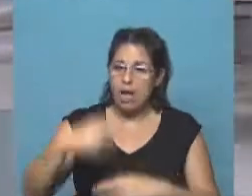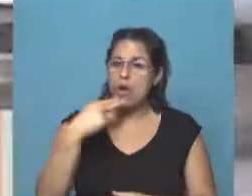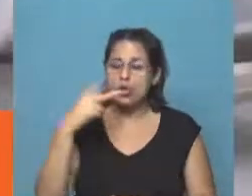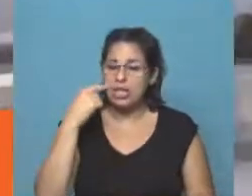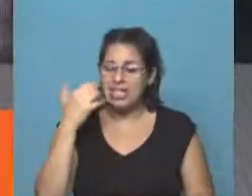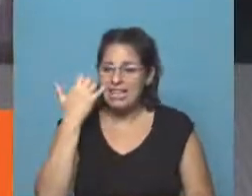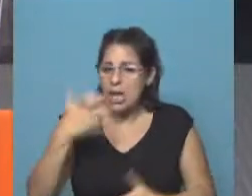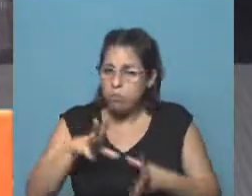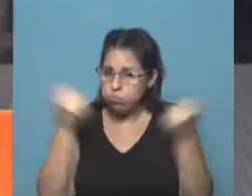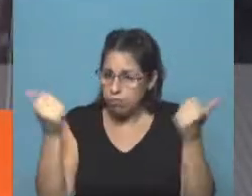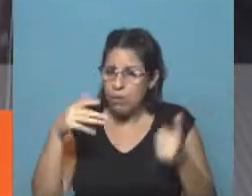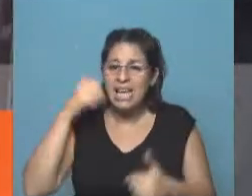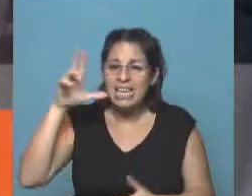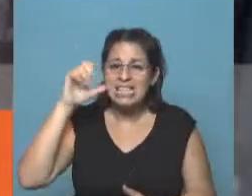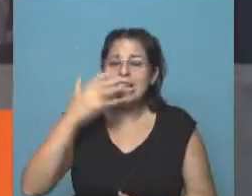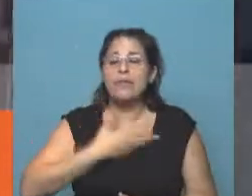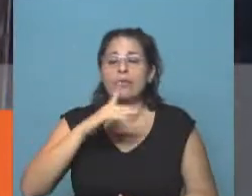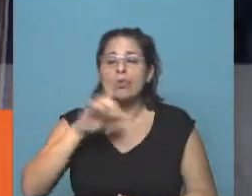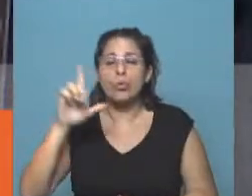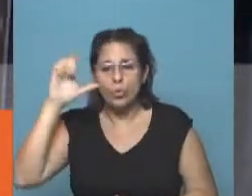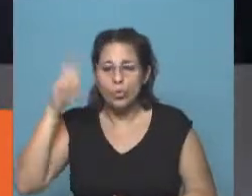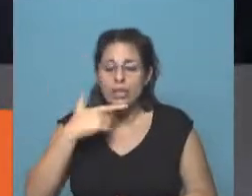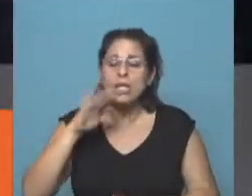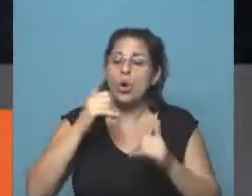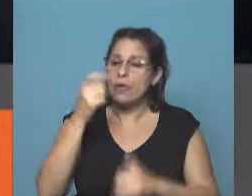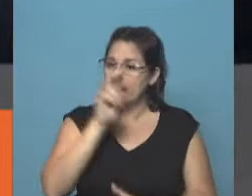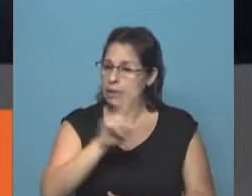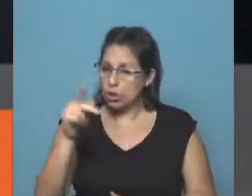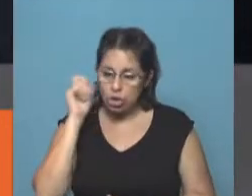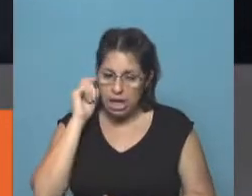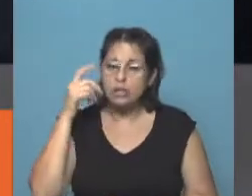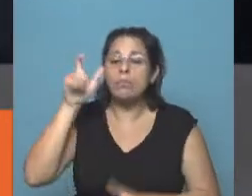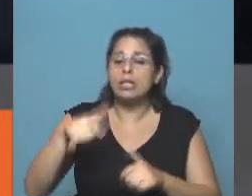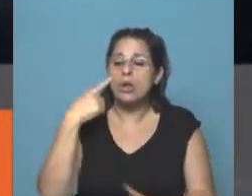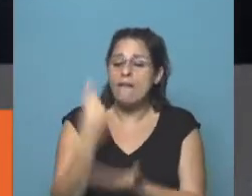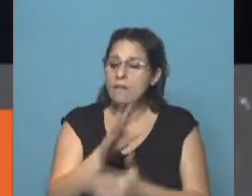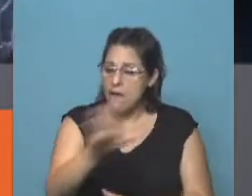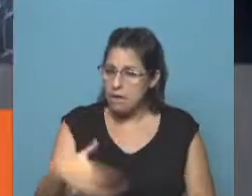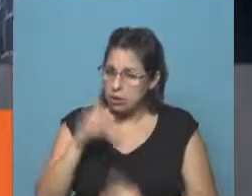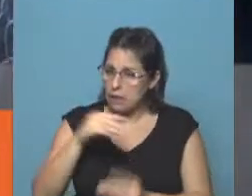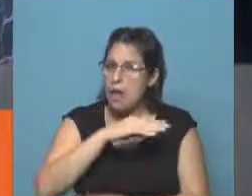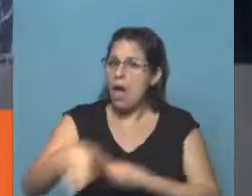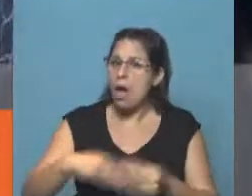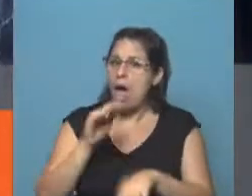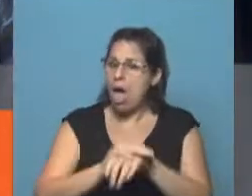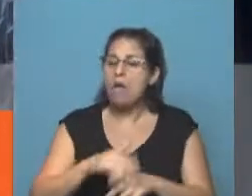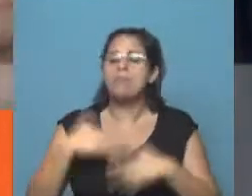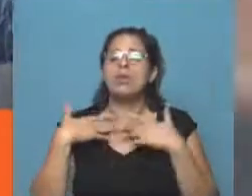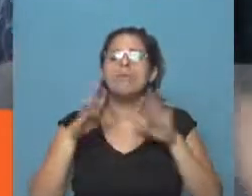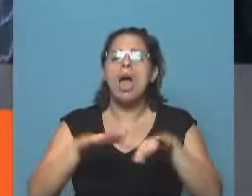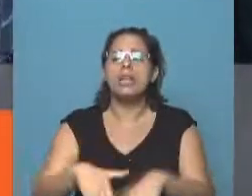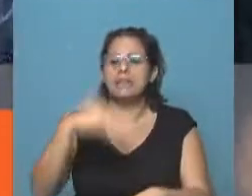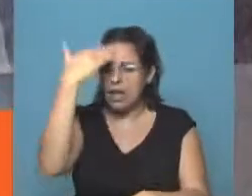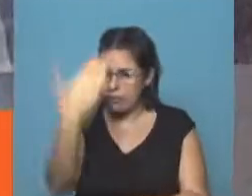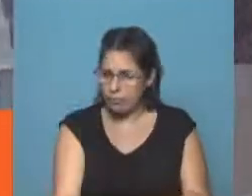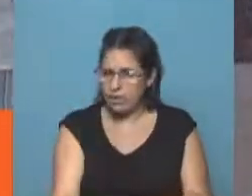de la desaparición de Araceli Funes, la joven de 22 años, vecinos, amigos y familiares se manifestaron en las puertas